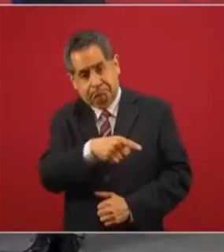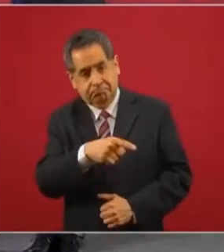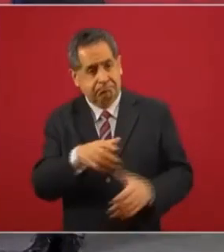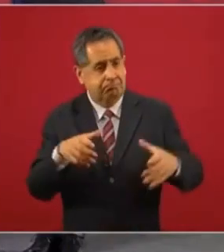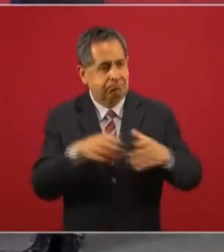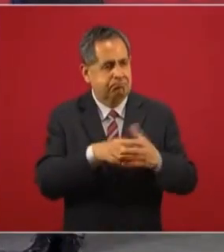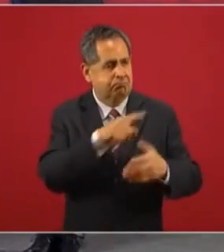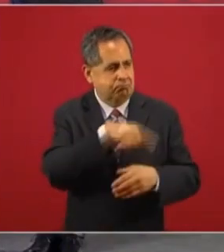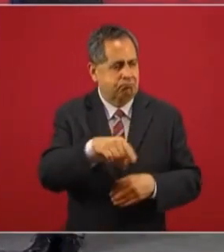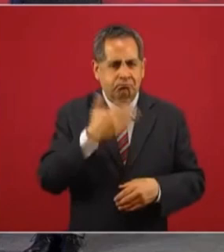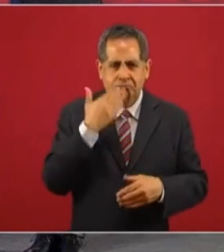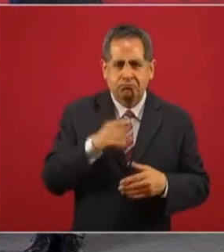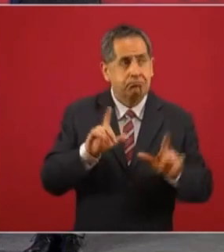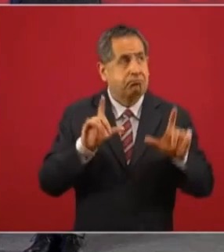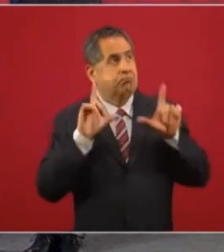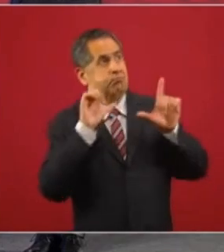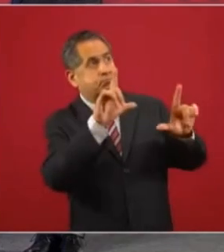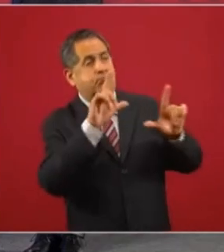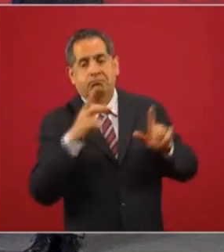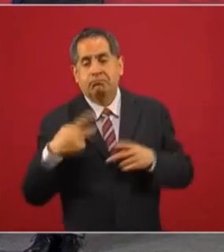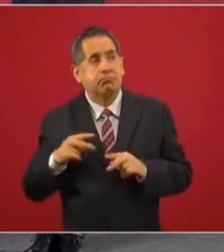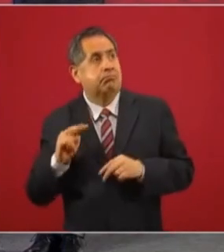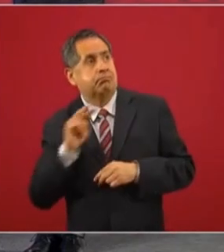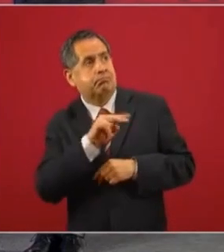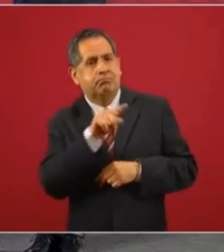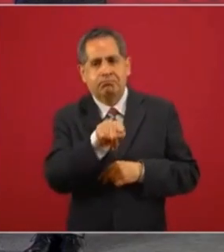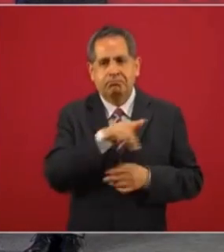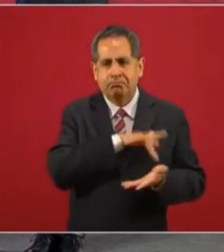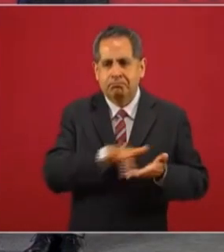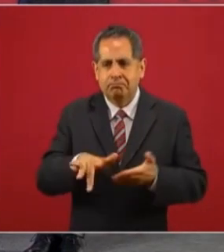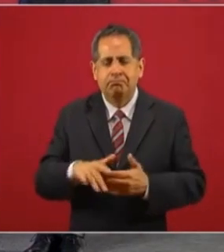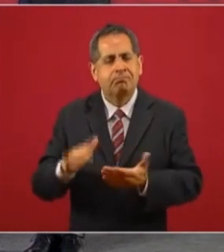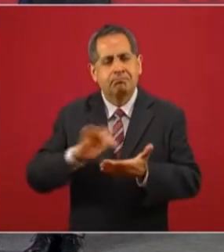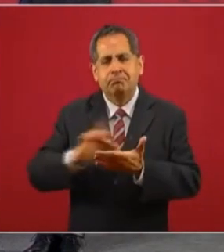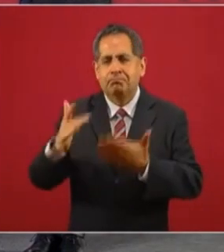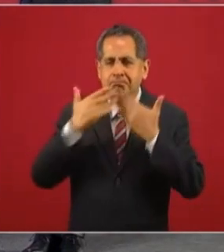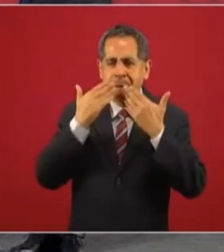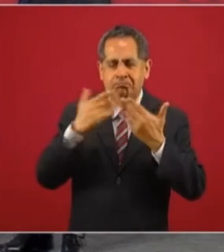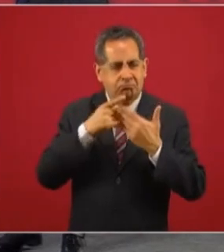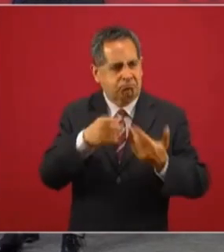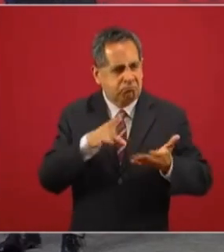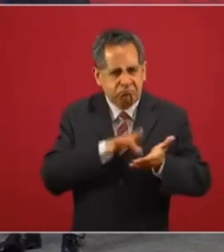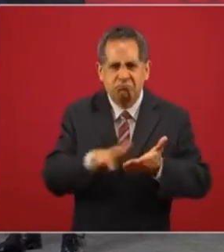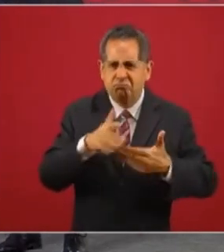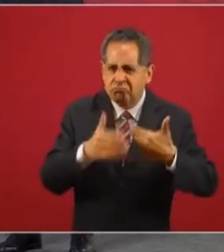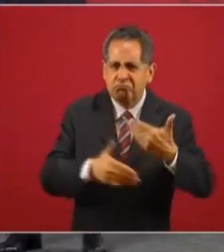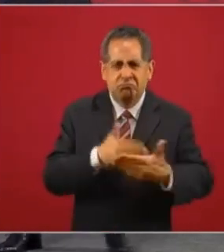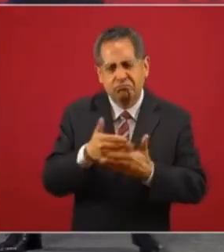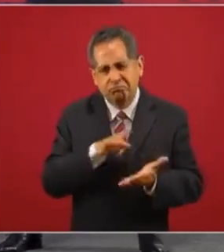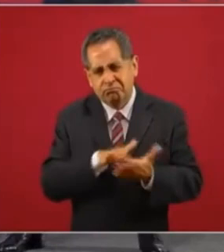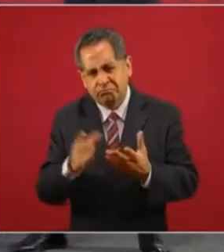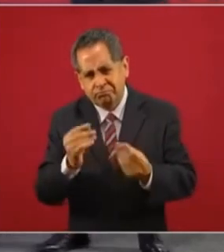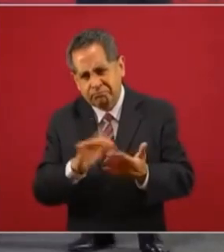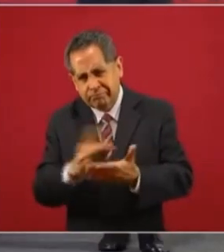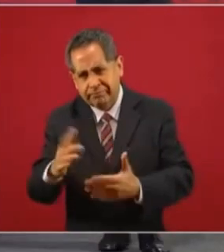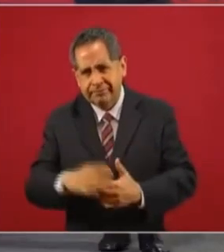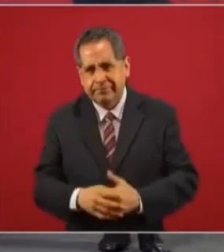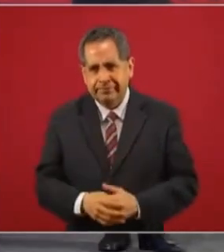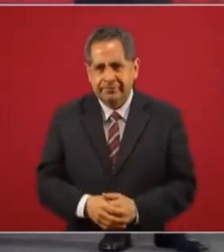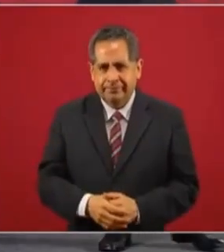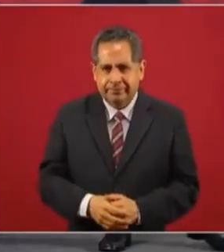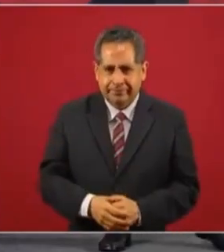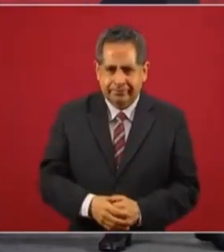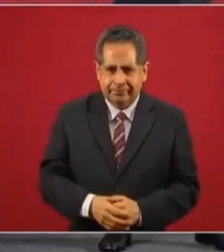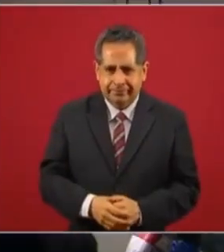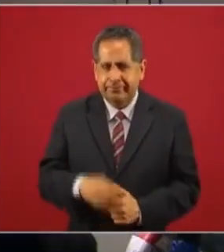de los consumidores. Gracias por esa labor empresarial y el apoyo al consumidor. Y